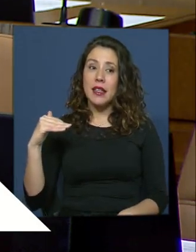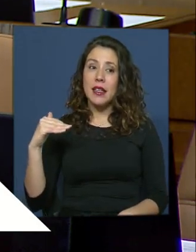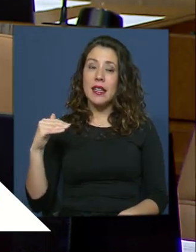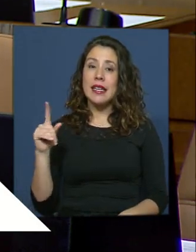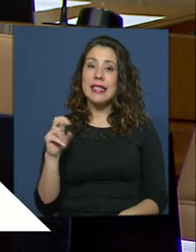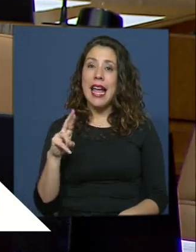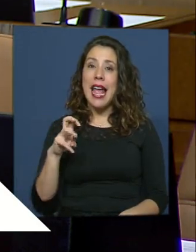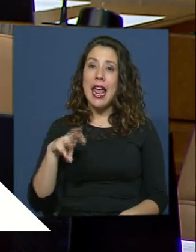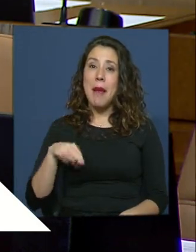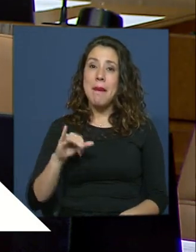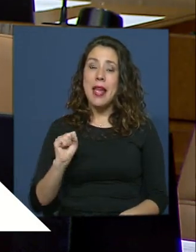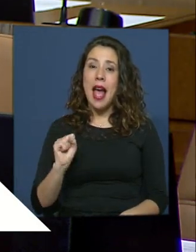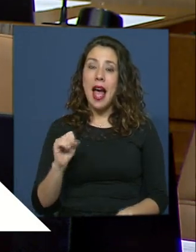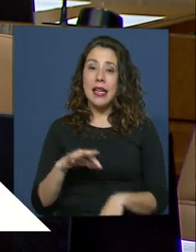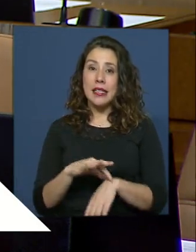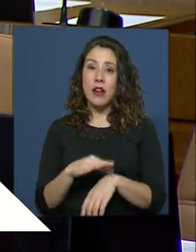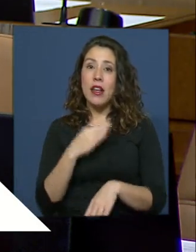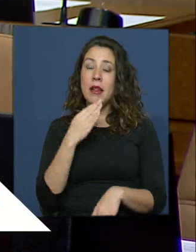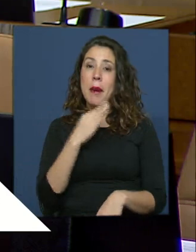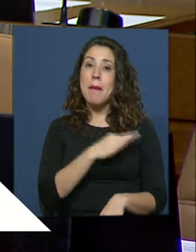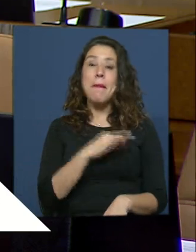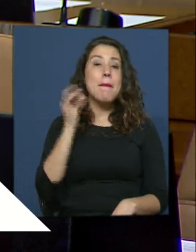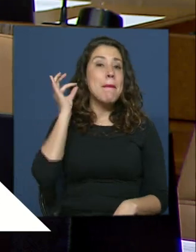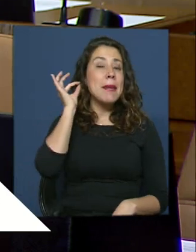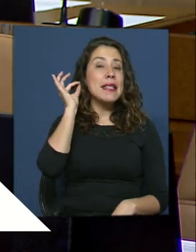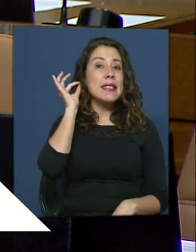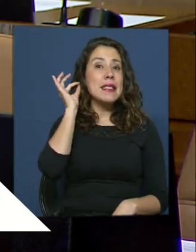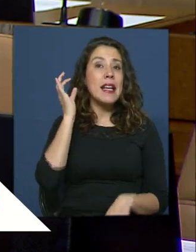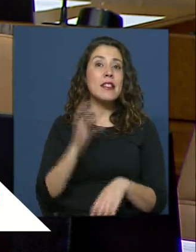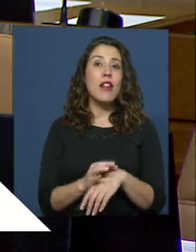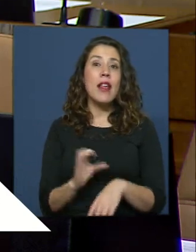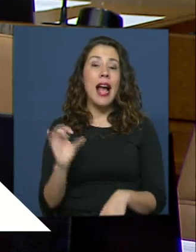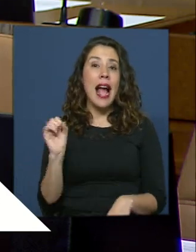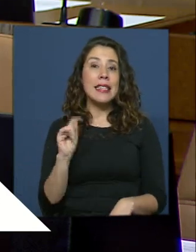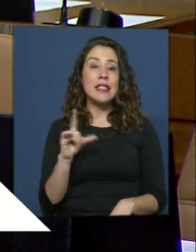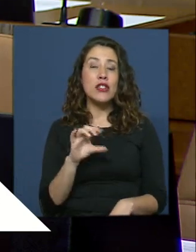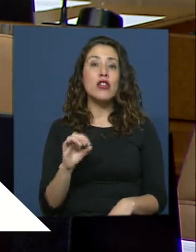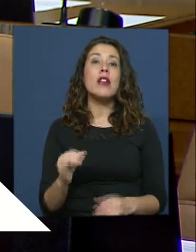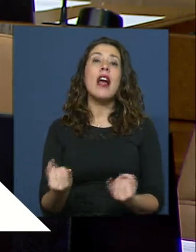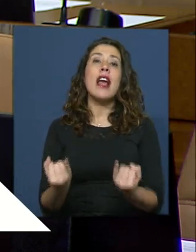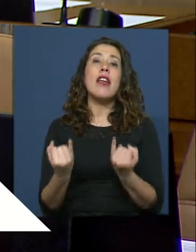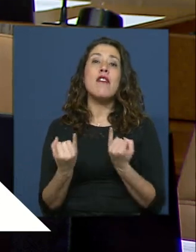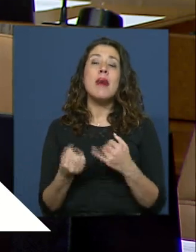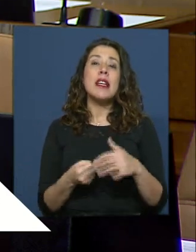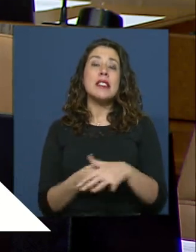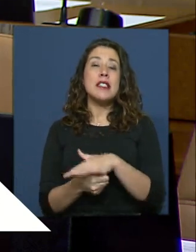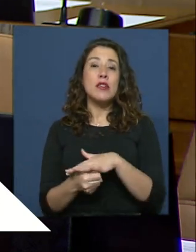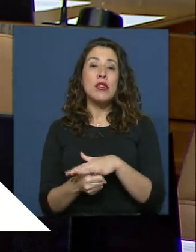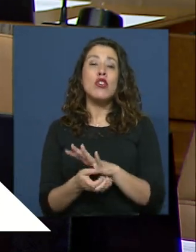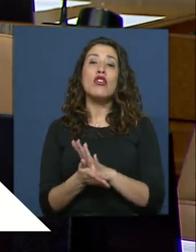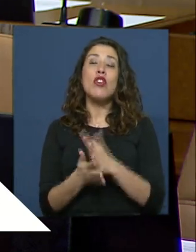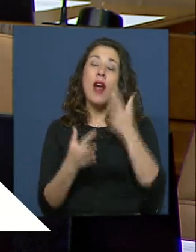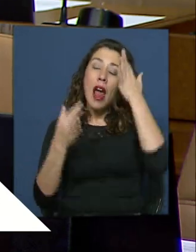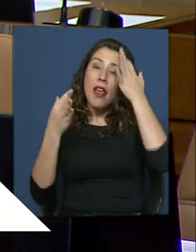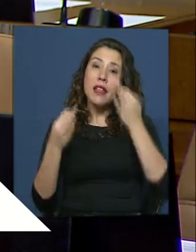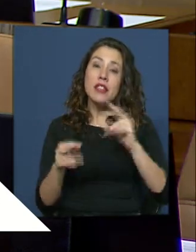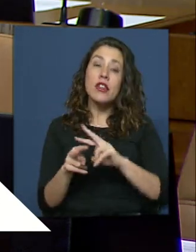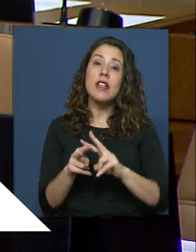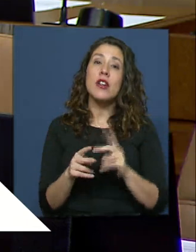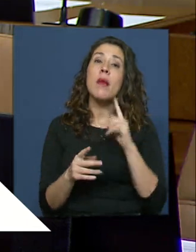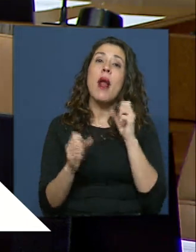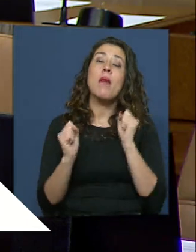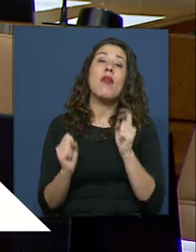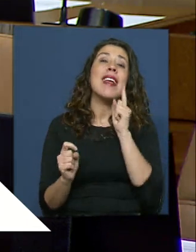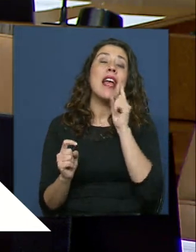a la Seremía de Salud y a la Ministra de Salud, Carmen Castillo, a fin de que informen sobre la situación que se expone, medidas adoptadas para determinar